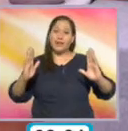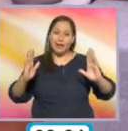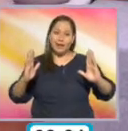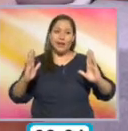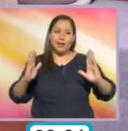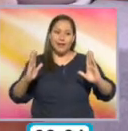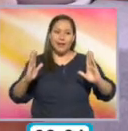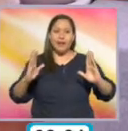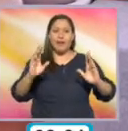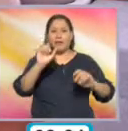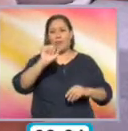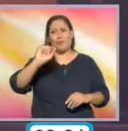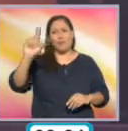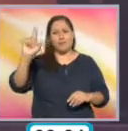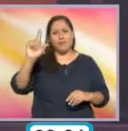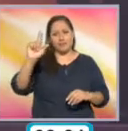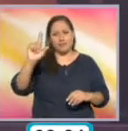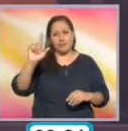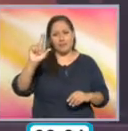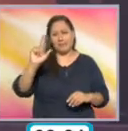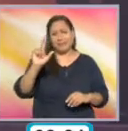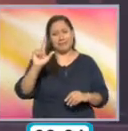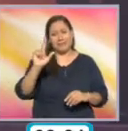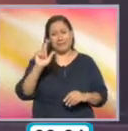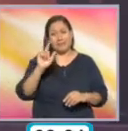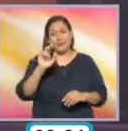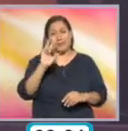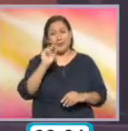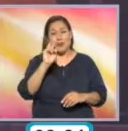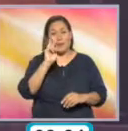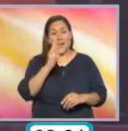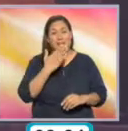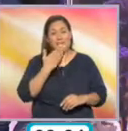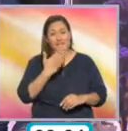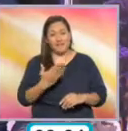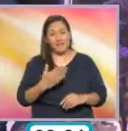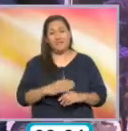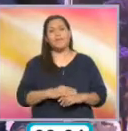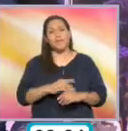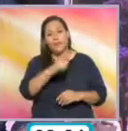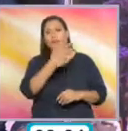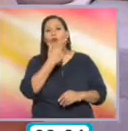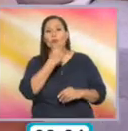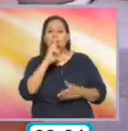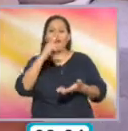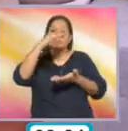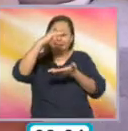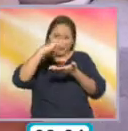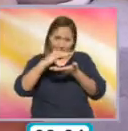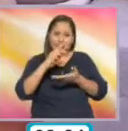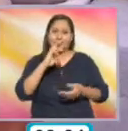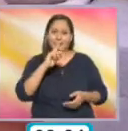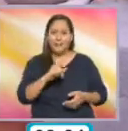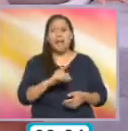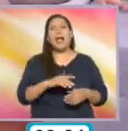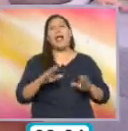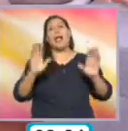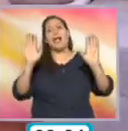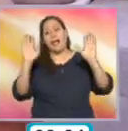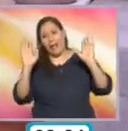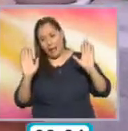menos profesional me voy a ver. Lo cual, imagínate, por ejemplo... Pero como hombre, ¿verdad? Como Obvio. hombre, exactamente. Como hombre,